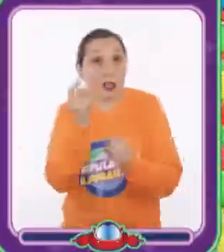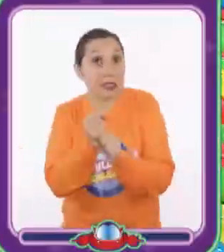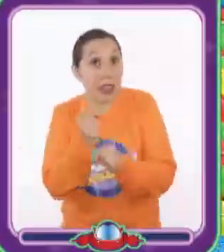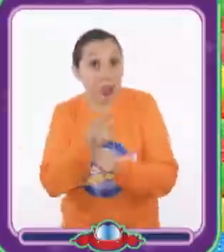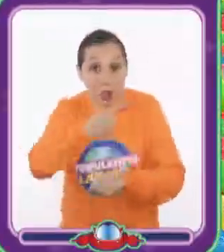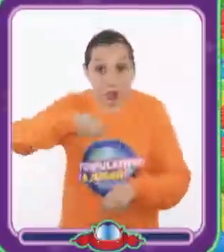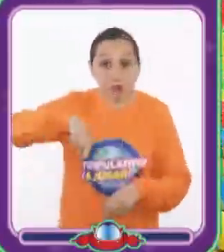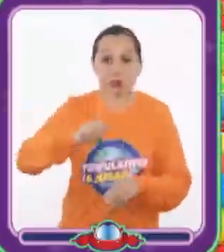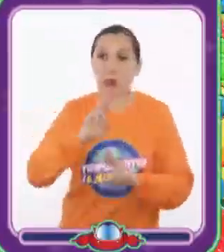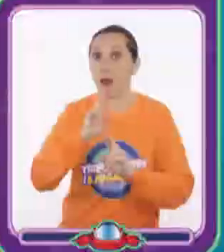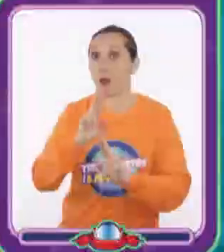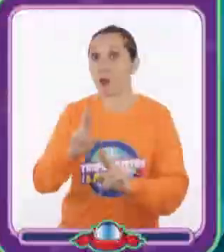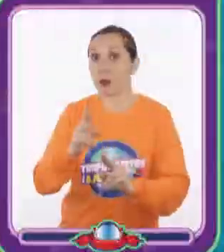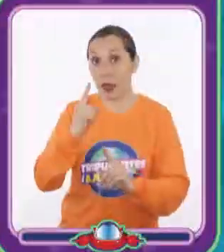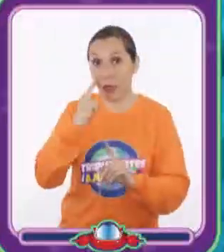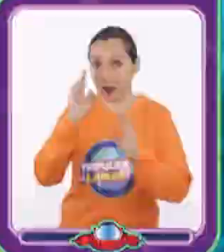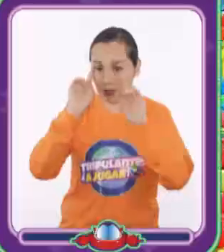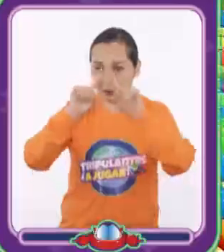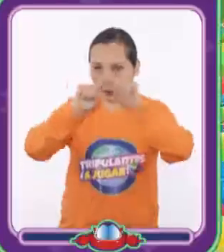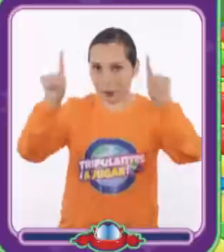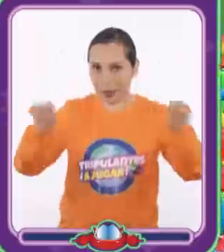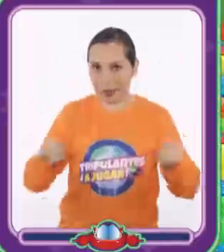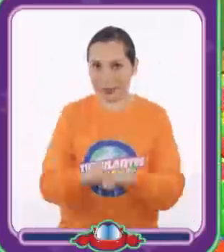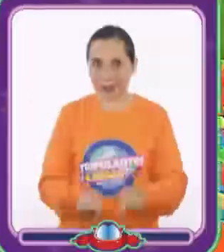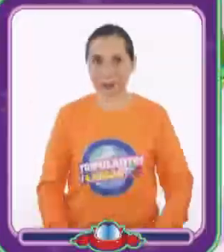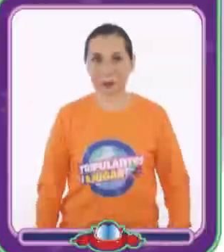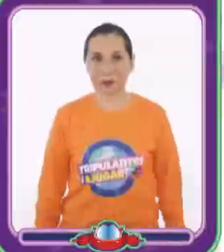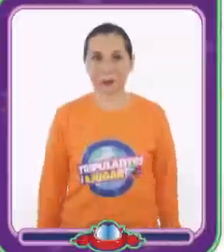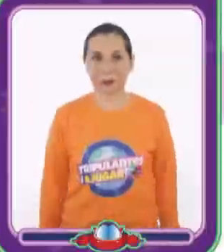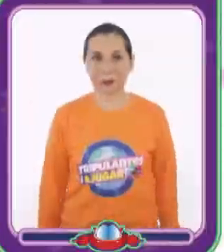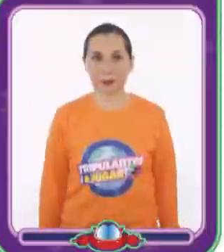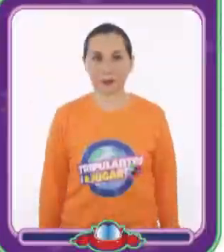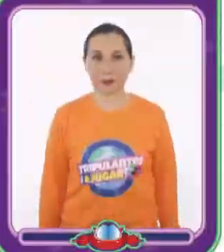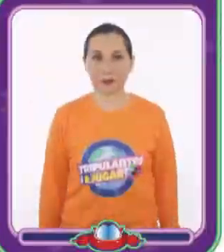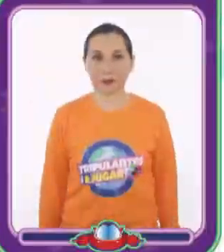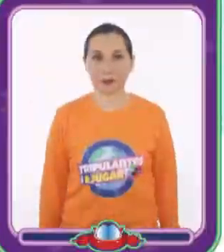nuestro trabajo ha tenido algún resultado. ¡Atención a la pantalla!